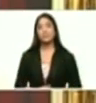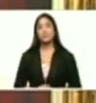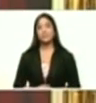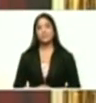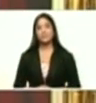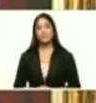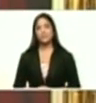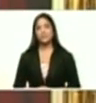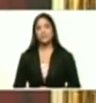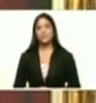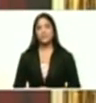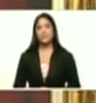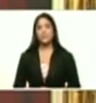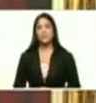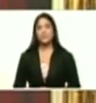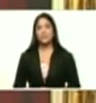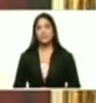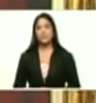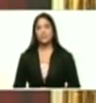utilizan, el producto,